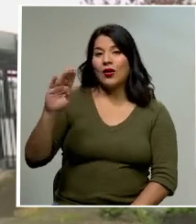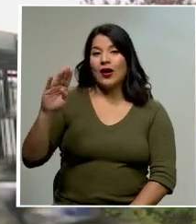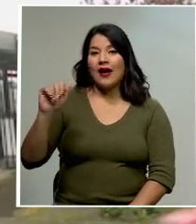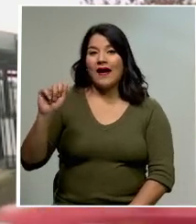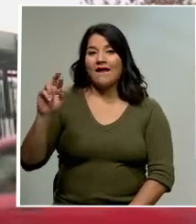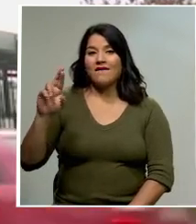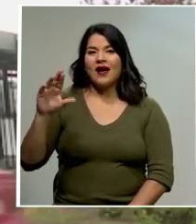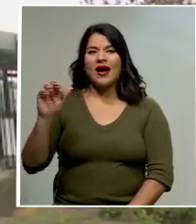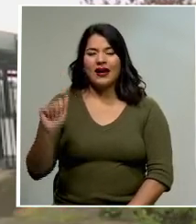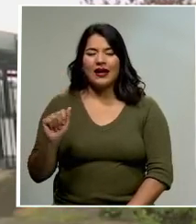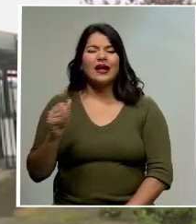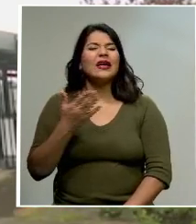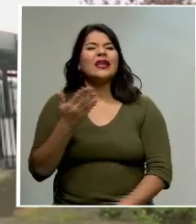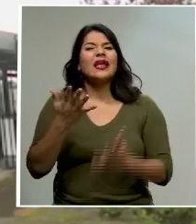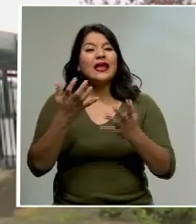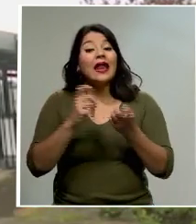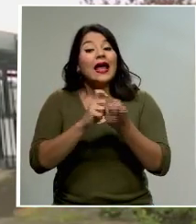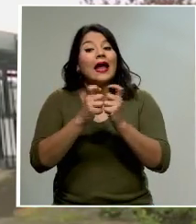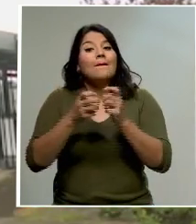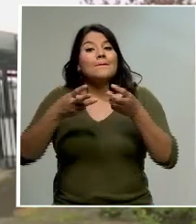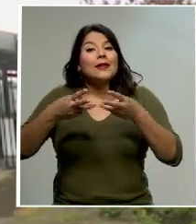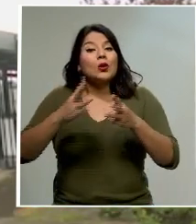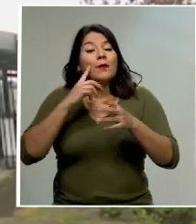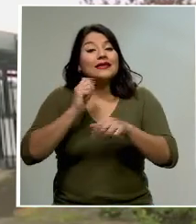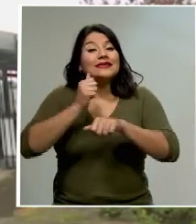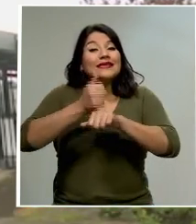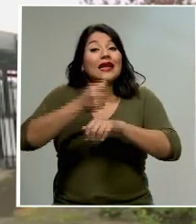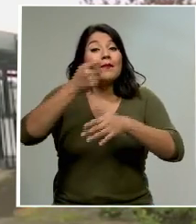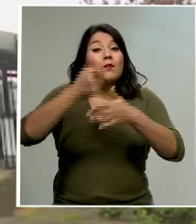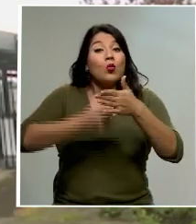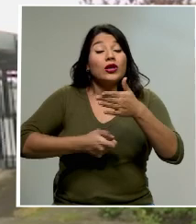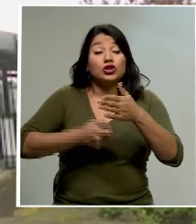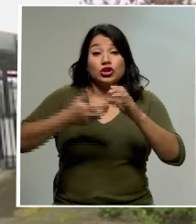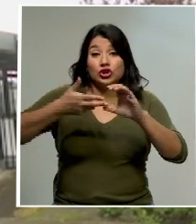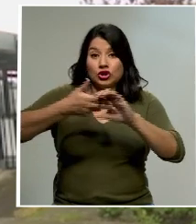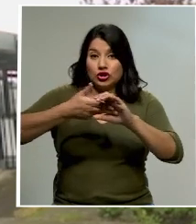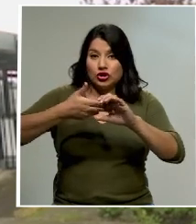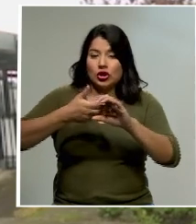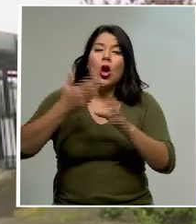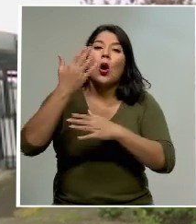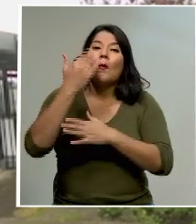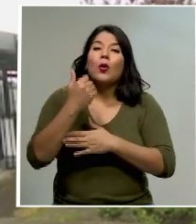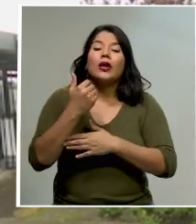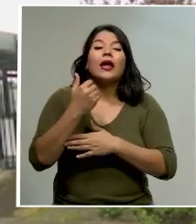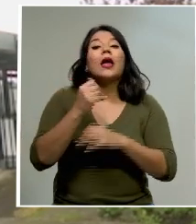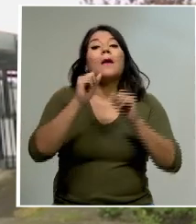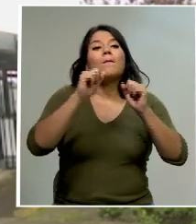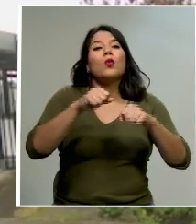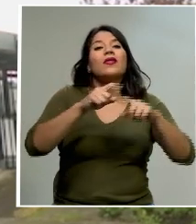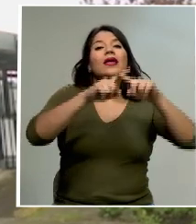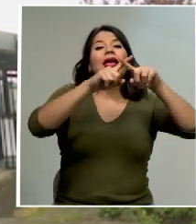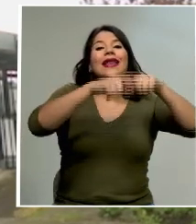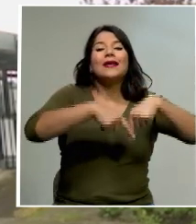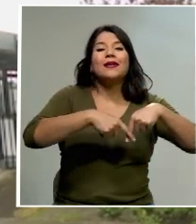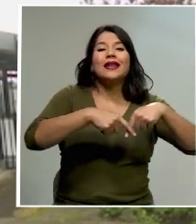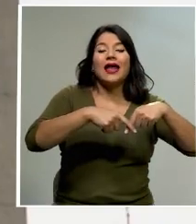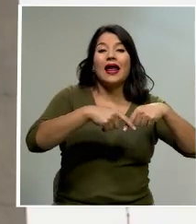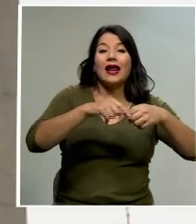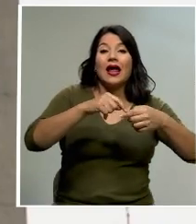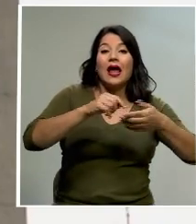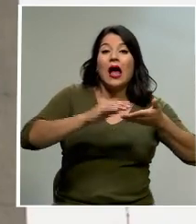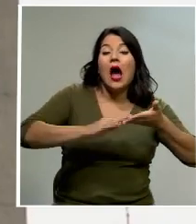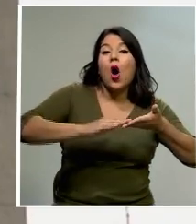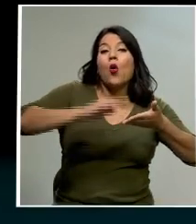de cálculo del impuesto único a los combustibles, ya que eliminaría el aumento automático que tiene el impuesto por ajustes